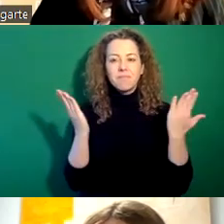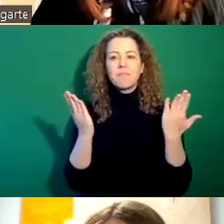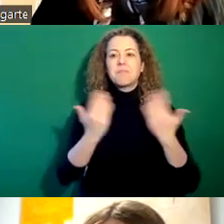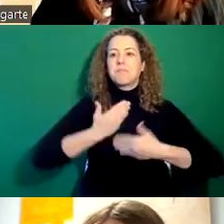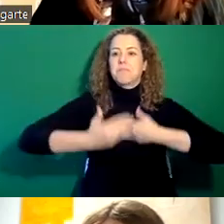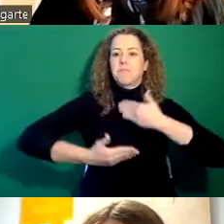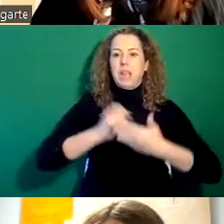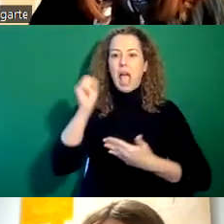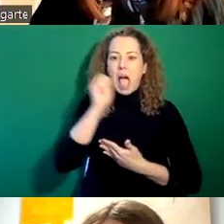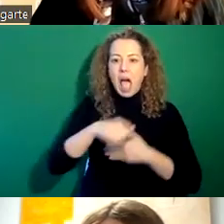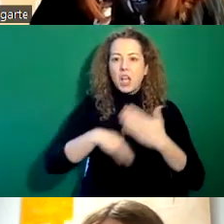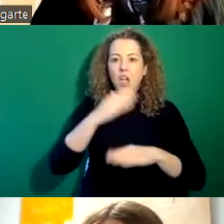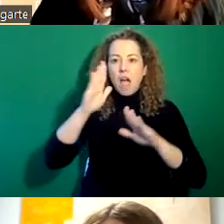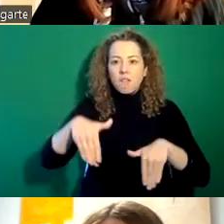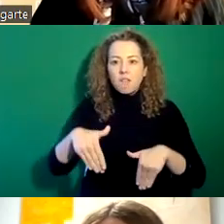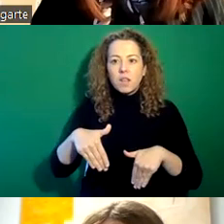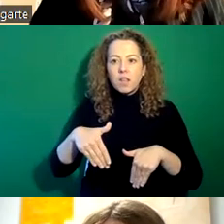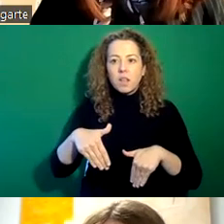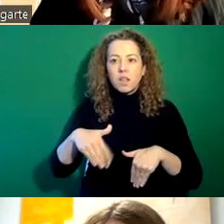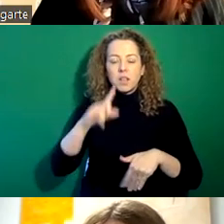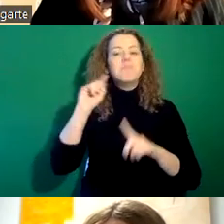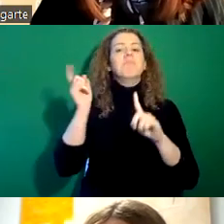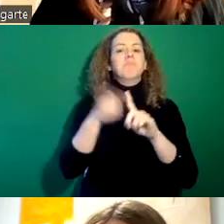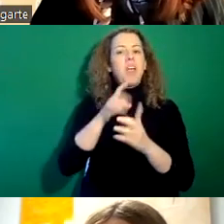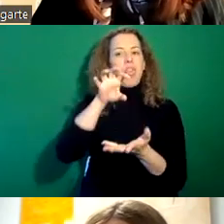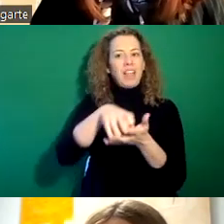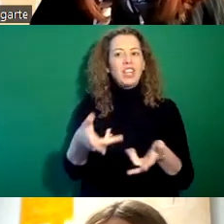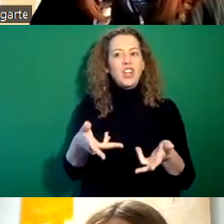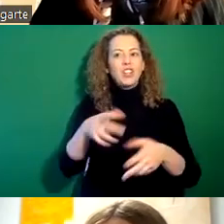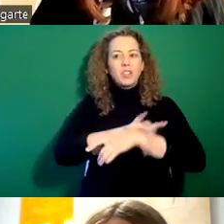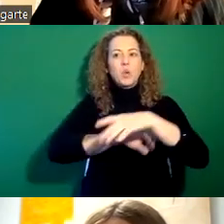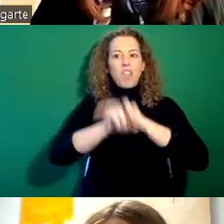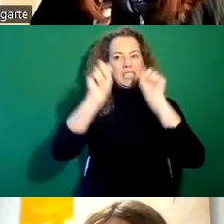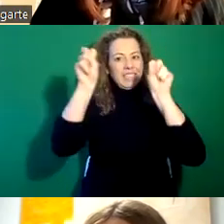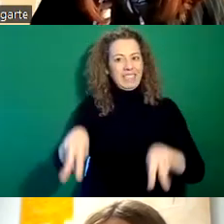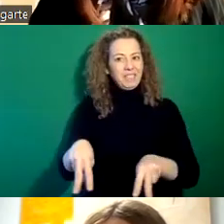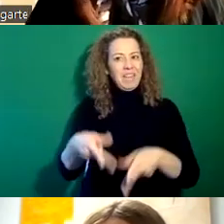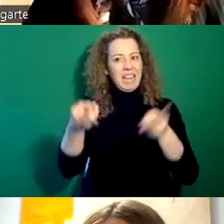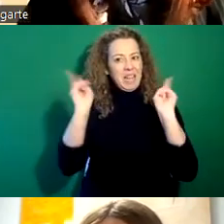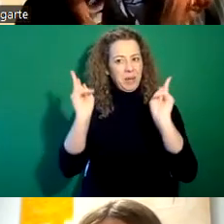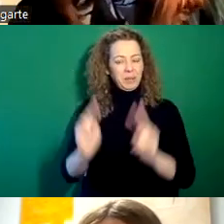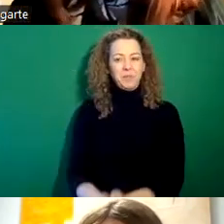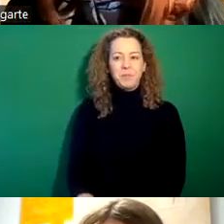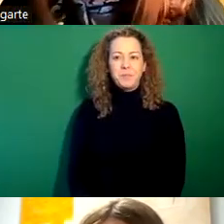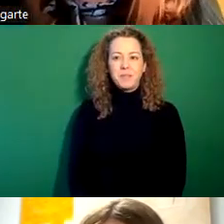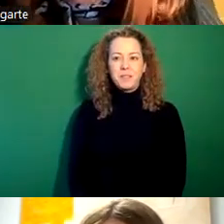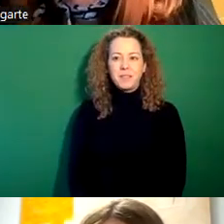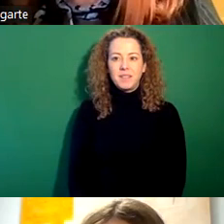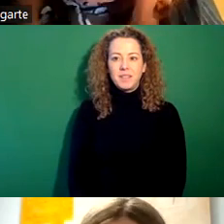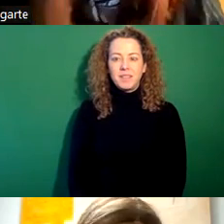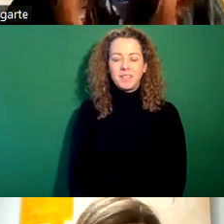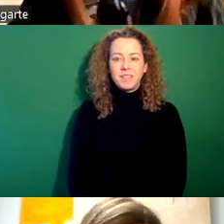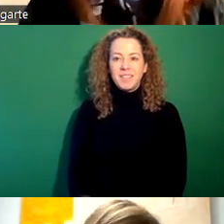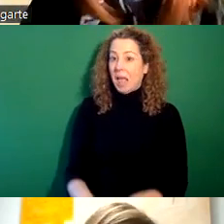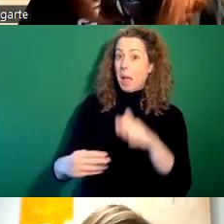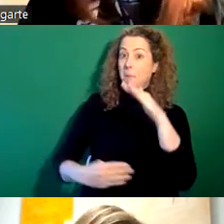2 años conseguimos ser un centro libre de sujeciones. No me has tenido que